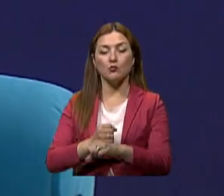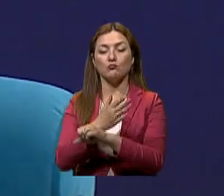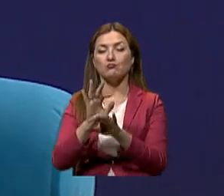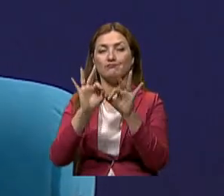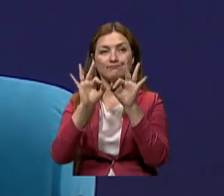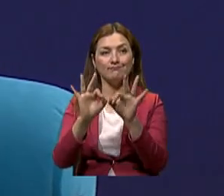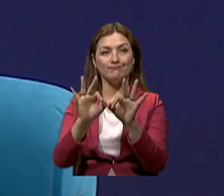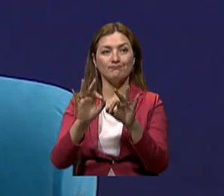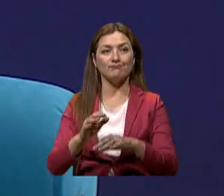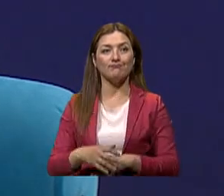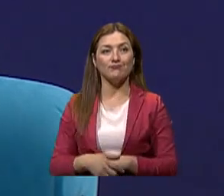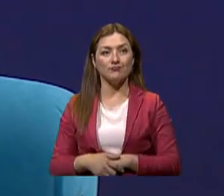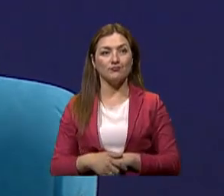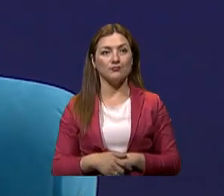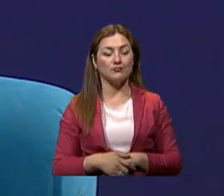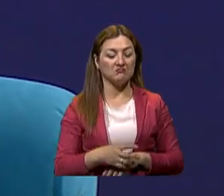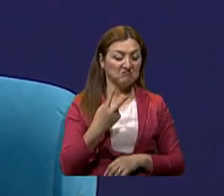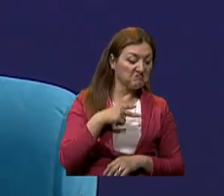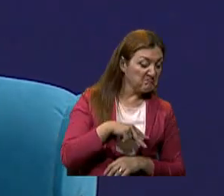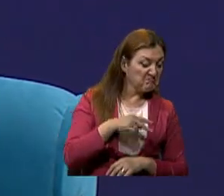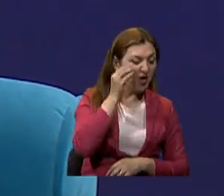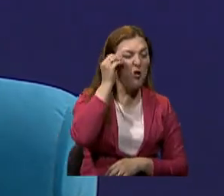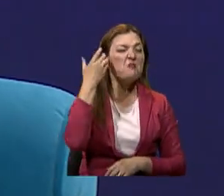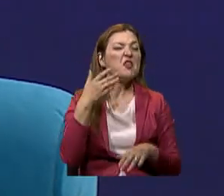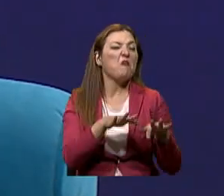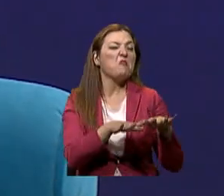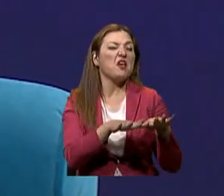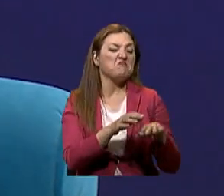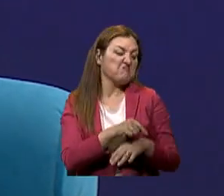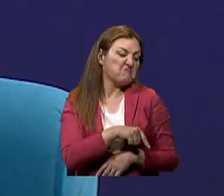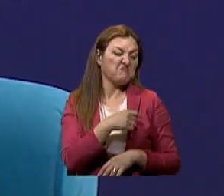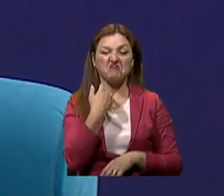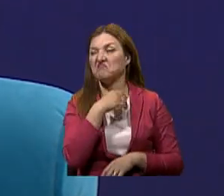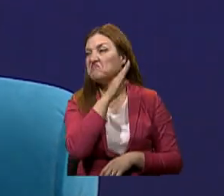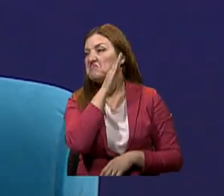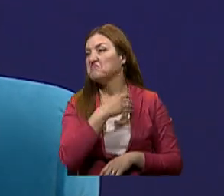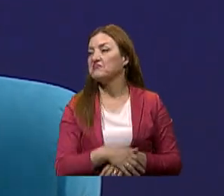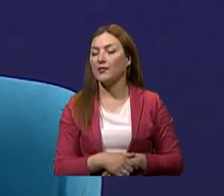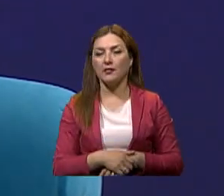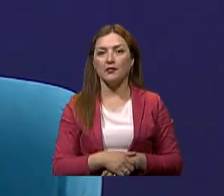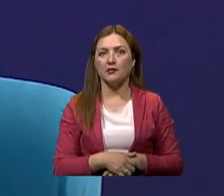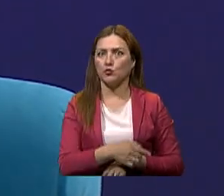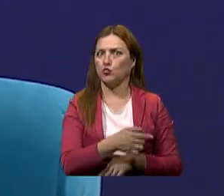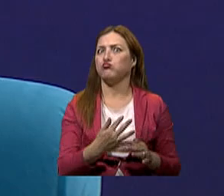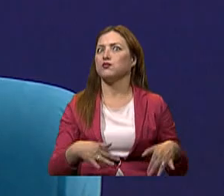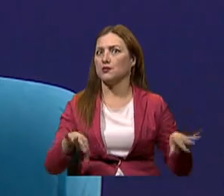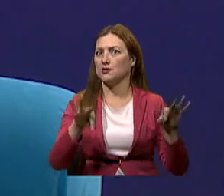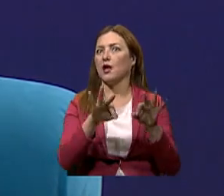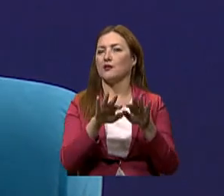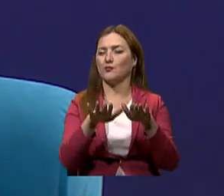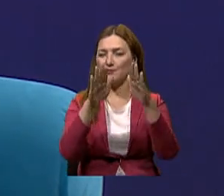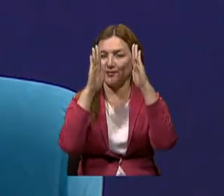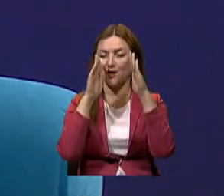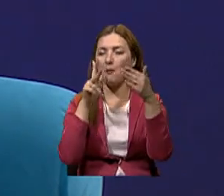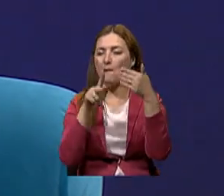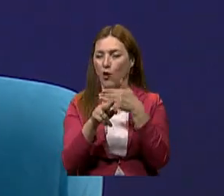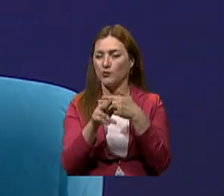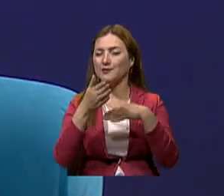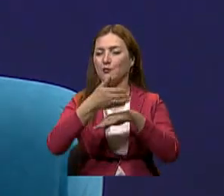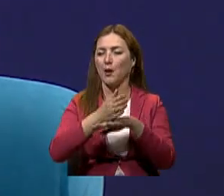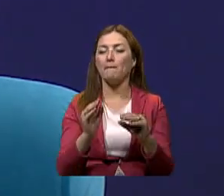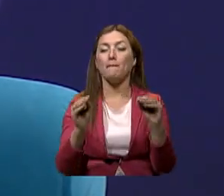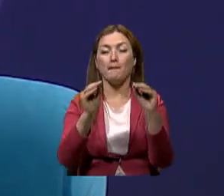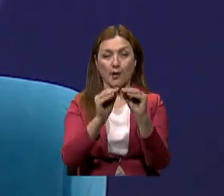veces nosotros, al no vernos los pies, como decimos vulgarmente, no le paramos mucha bola. Pero vean ustedes, quédense con nosotros, tenemos una pausa comercial,